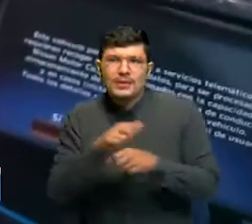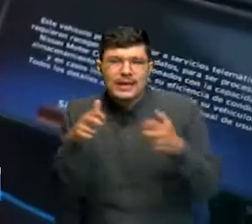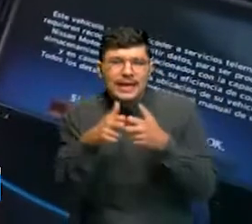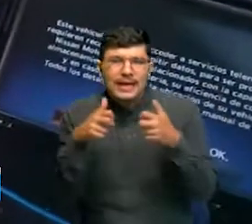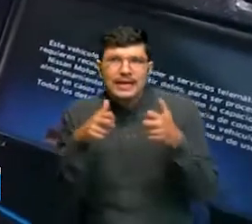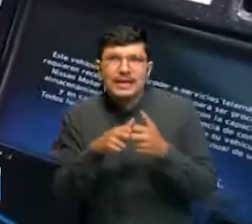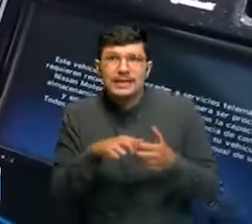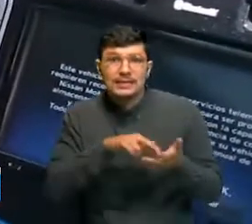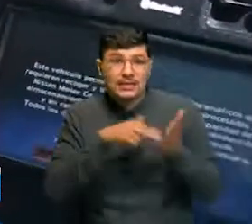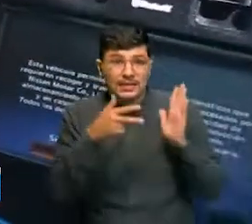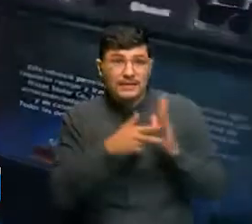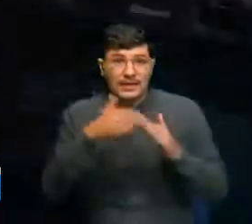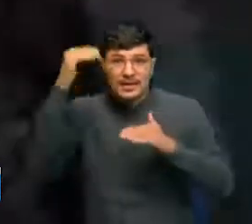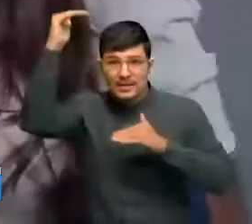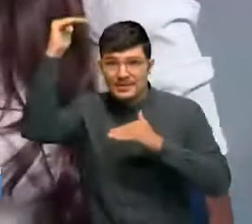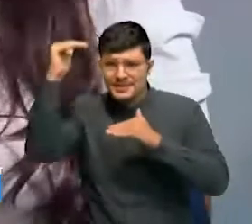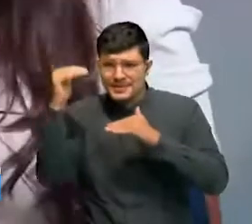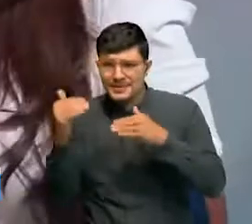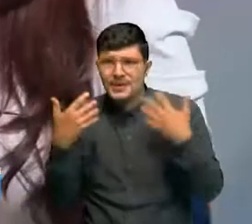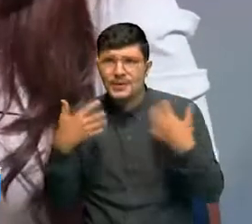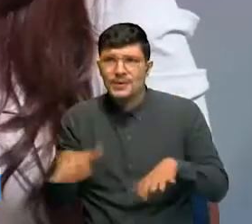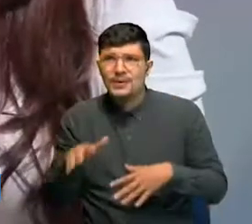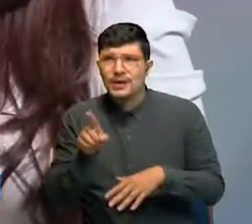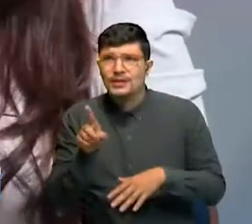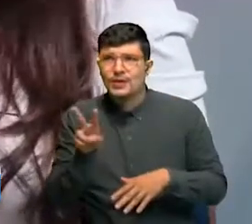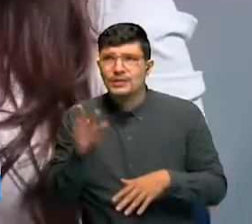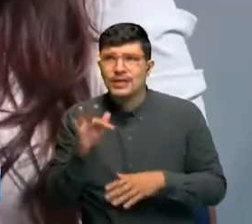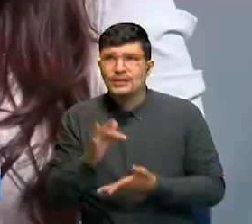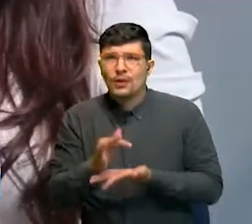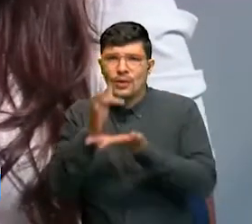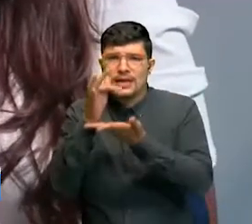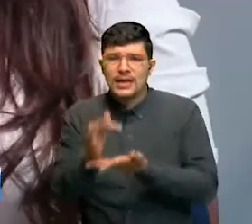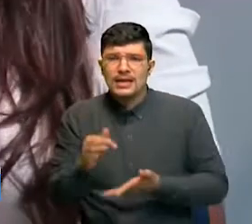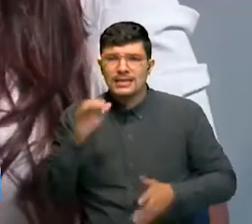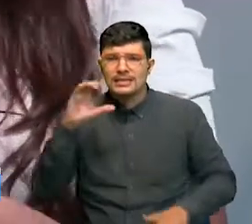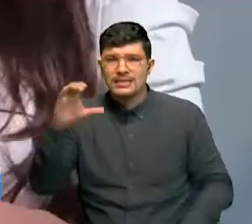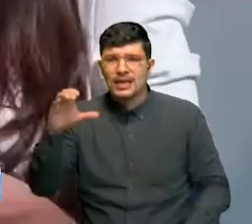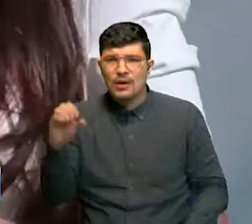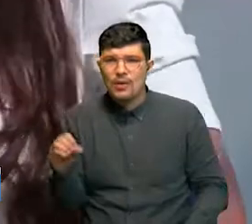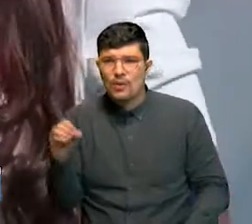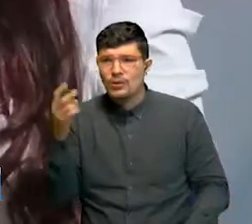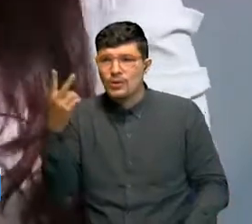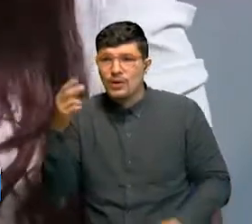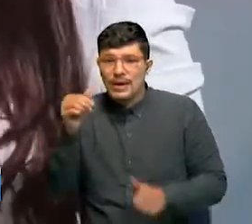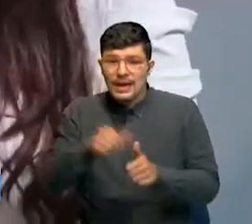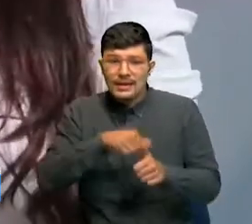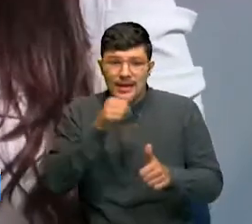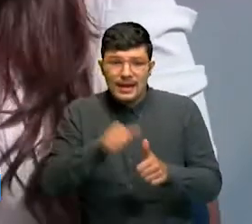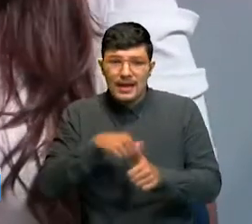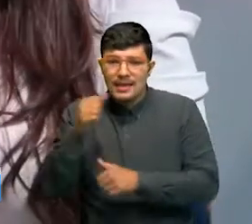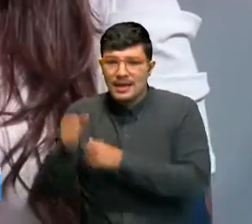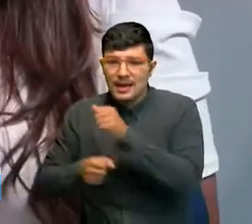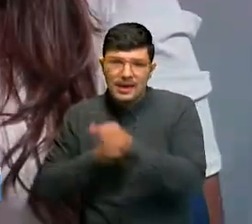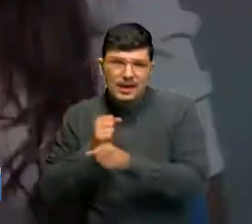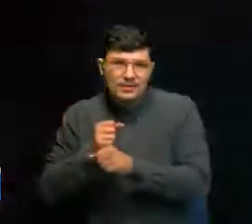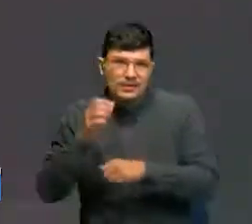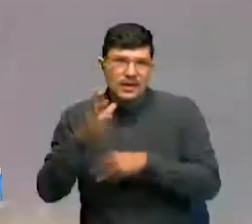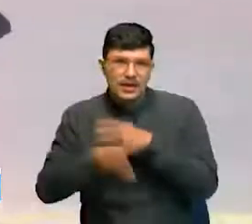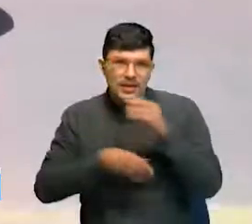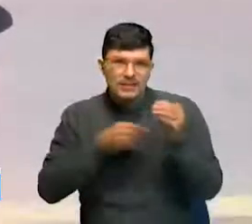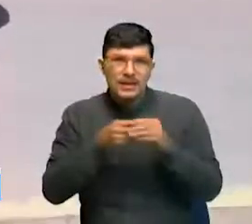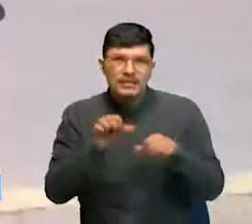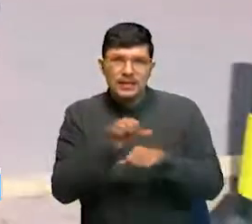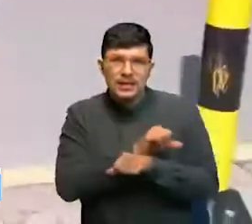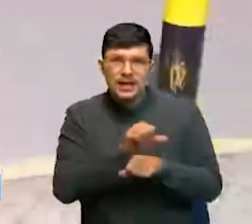Hablaríamos de una reducción en emisiones de cerca de 12 toneladas de CO2 al año. Y pues obviamente va incrementando en la medida en que el vehículo es de un